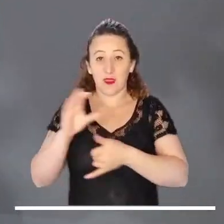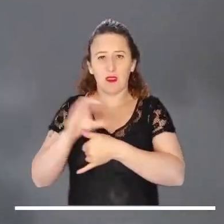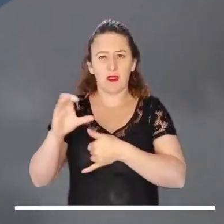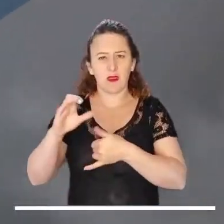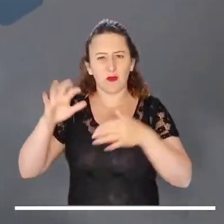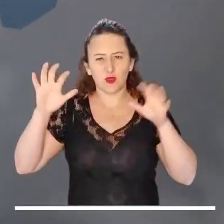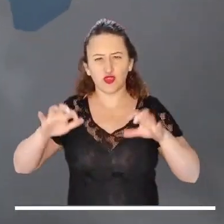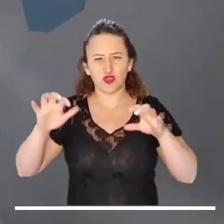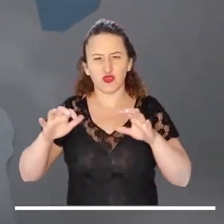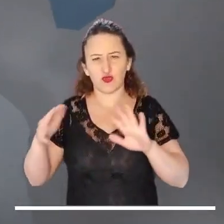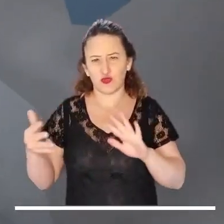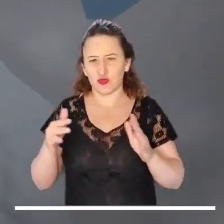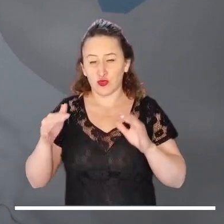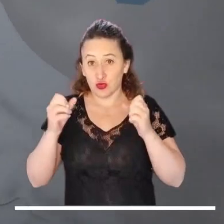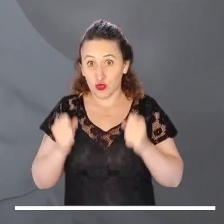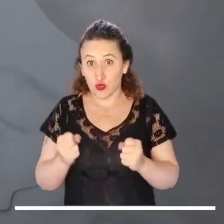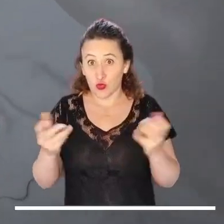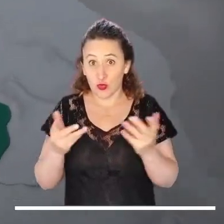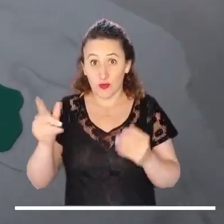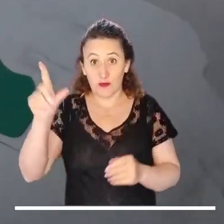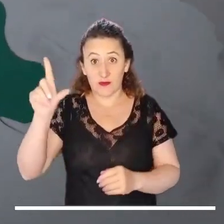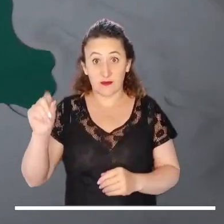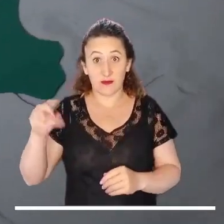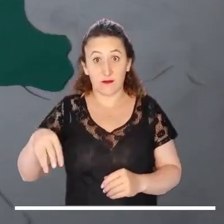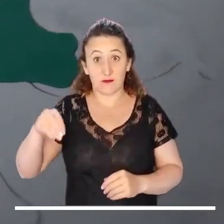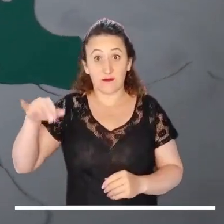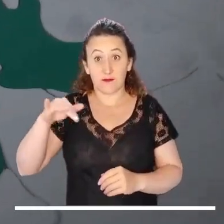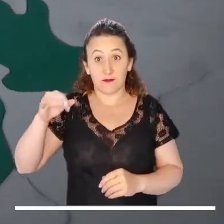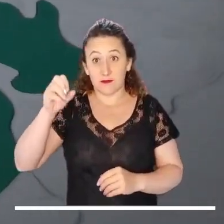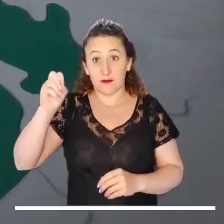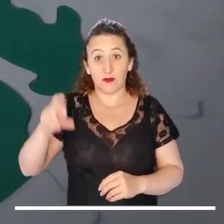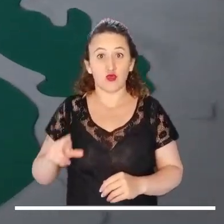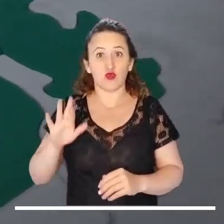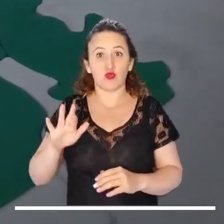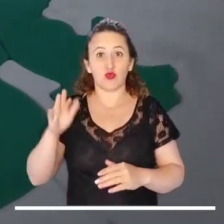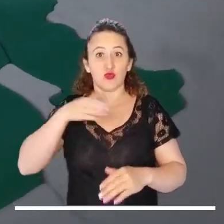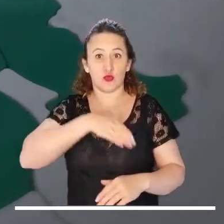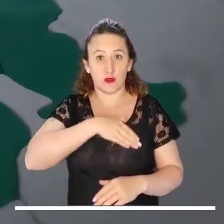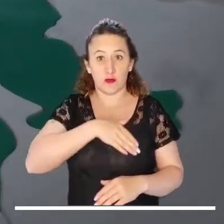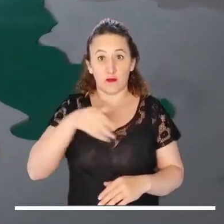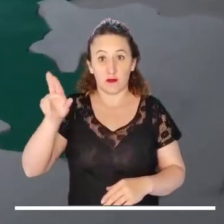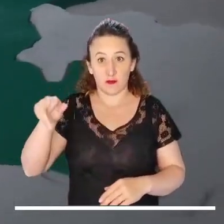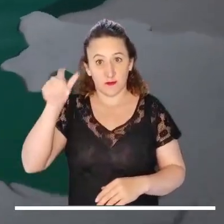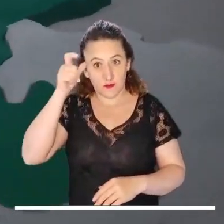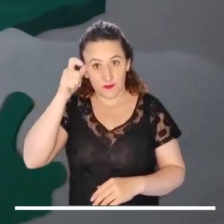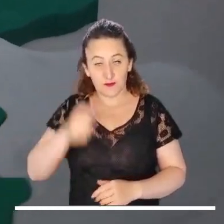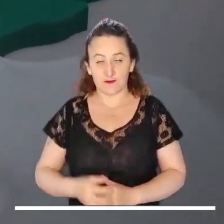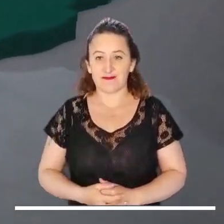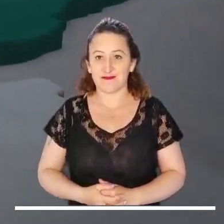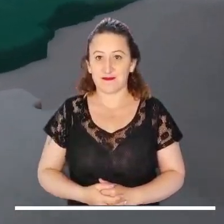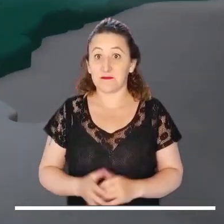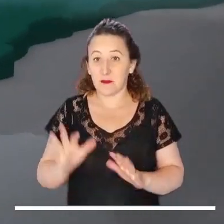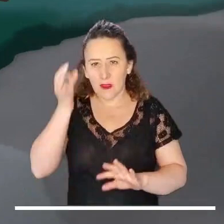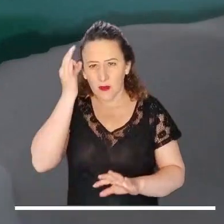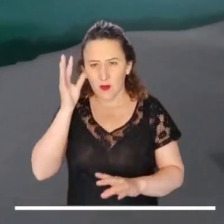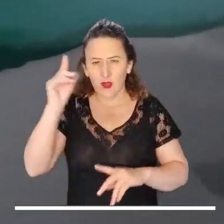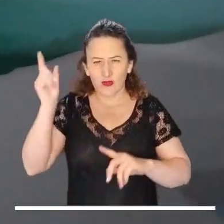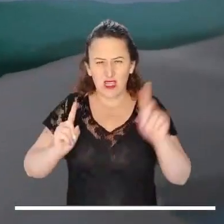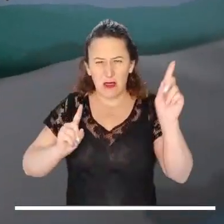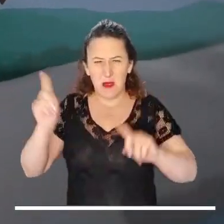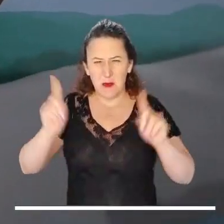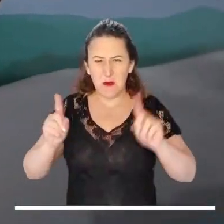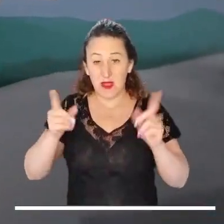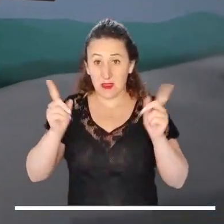prevén lluvias moderadas y fuertes en Cesar, Magdalena y el sur de los departamentos de Bolívar, Sucre y Córdoba. No se descartan